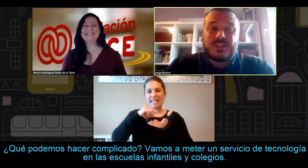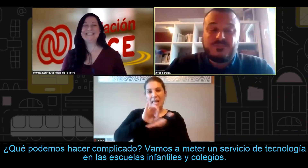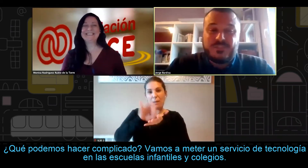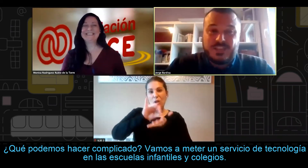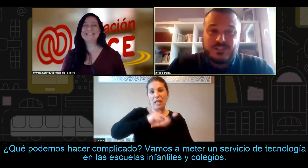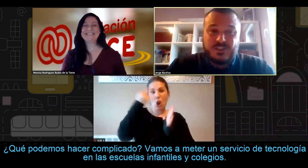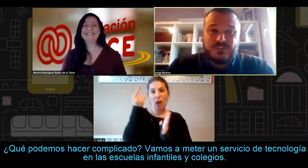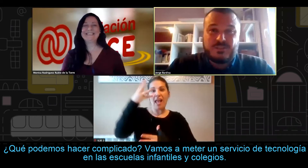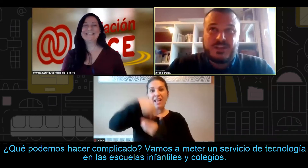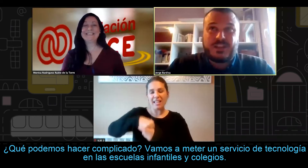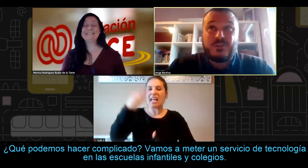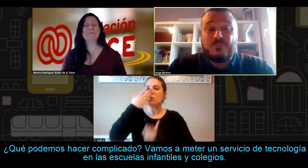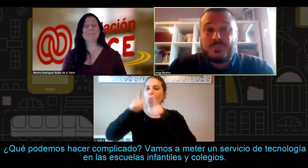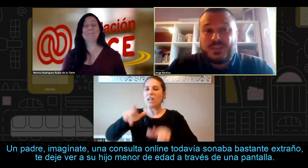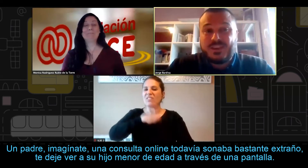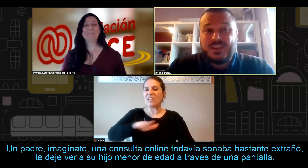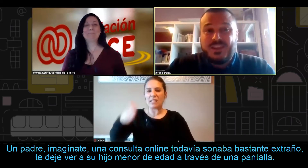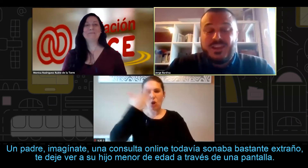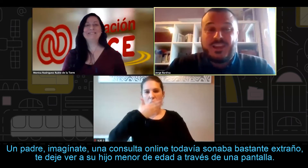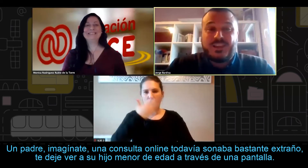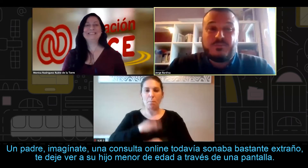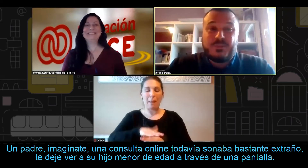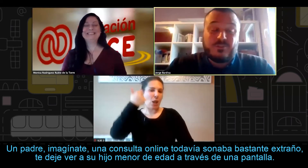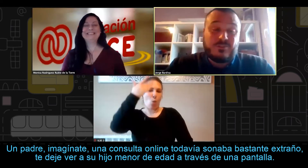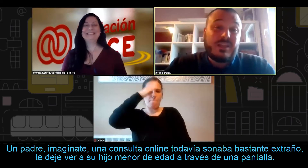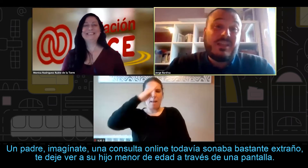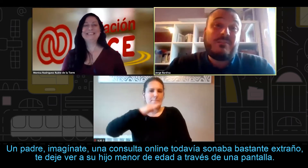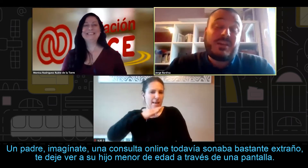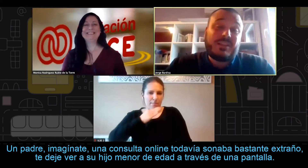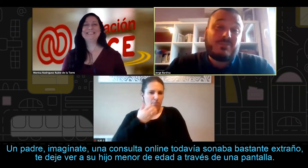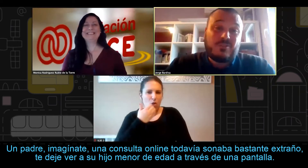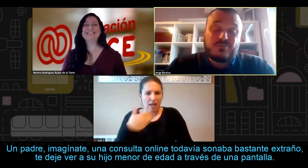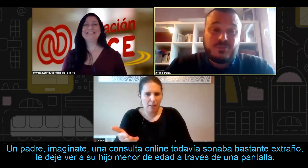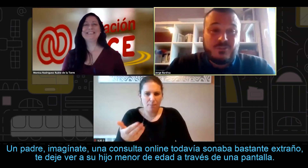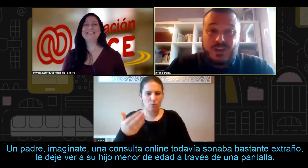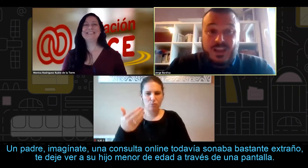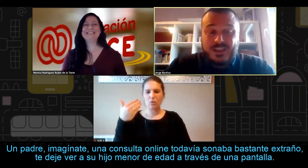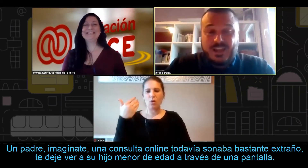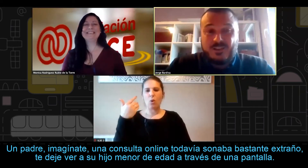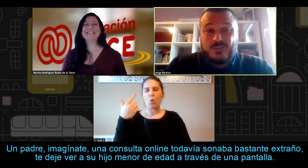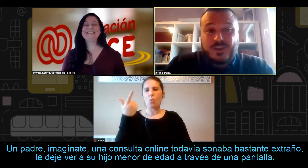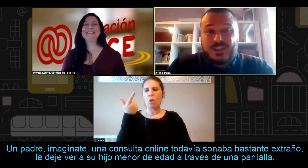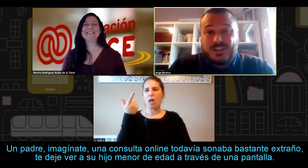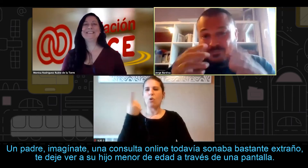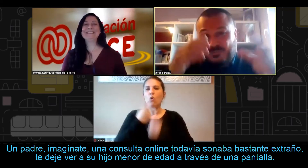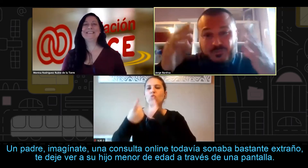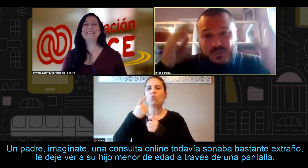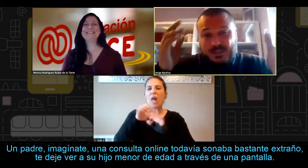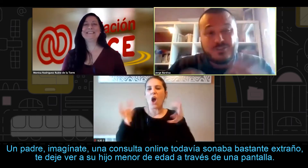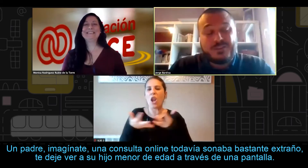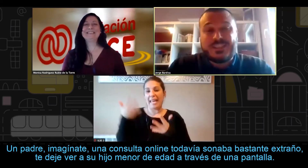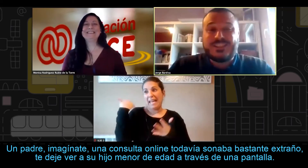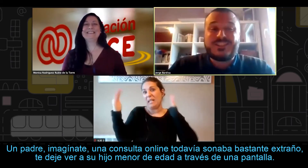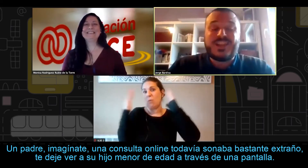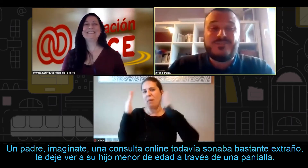escuelas infantiles y colegios, de manera que un padre que en ese momento, imagínate, una consulta online era algo que todavía